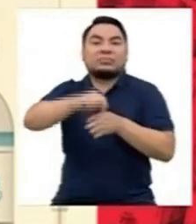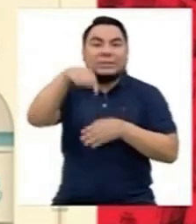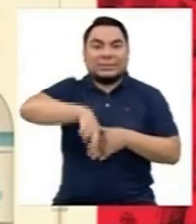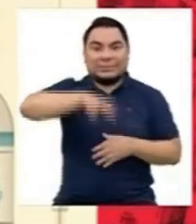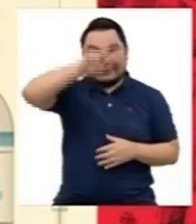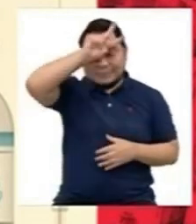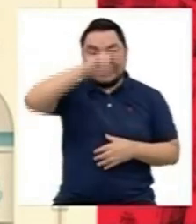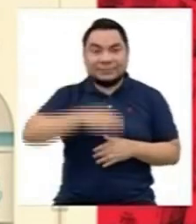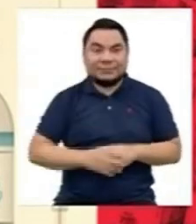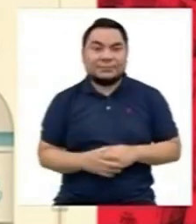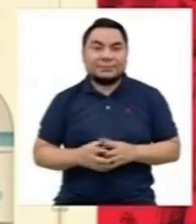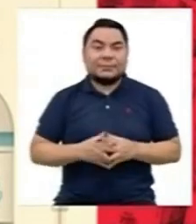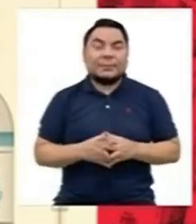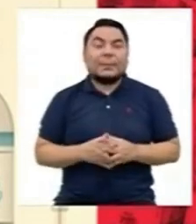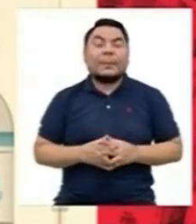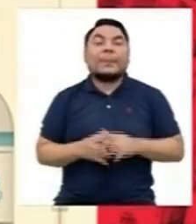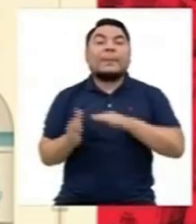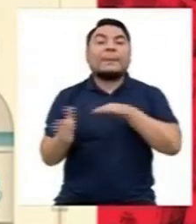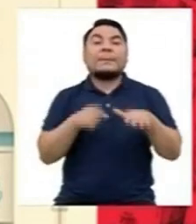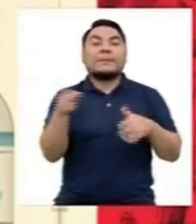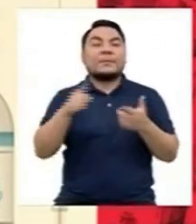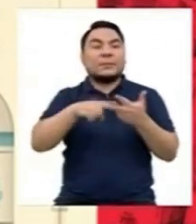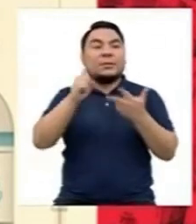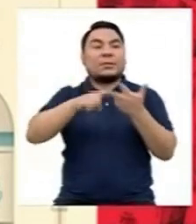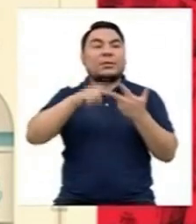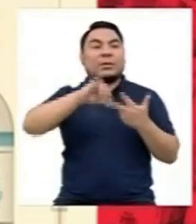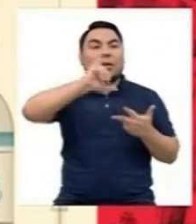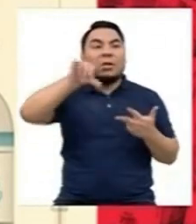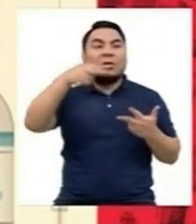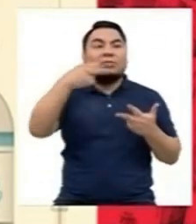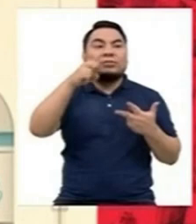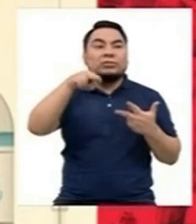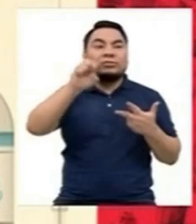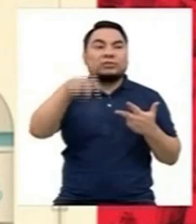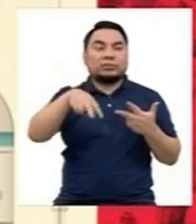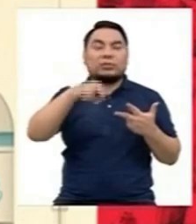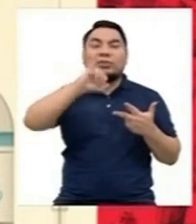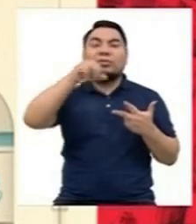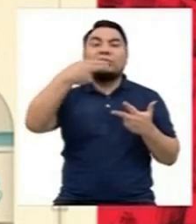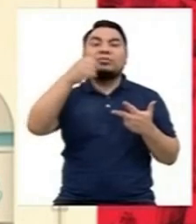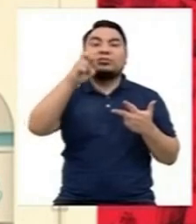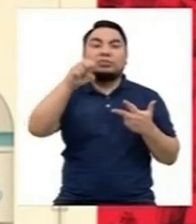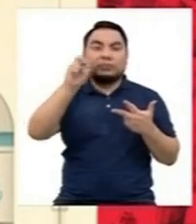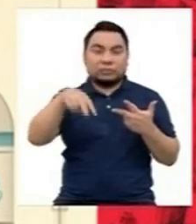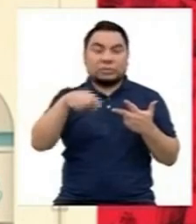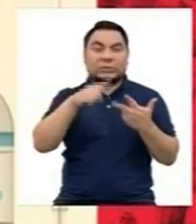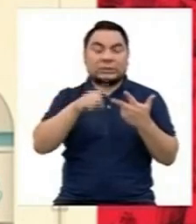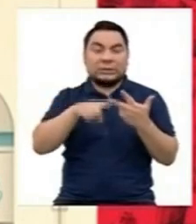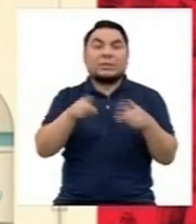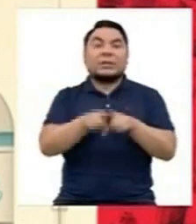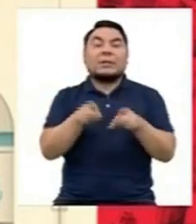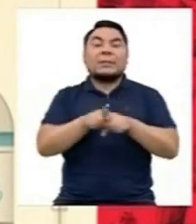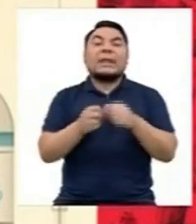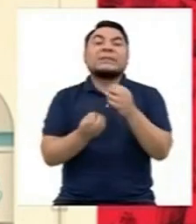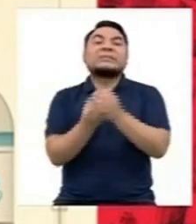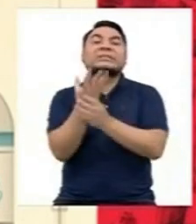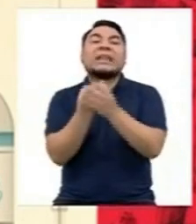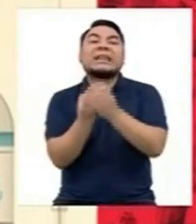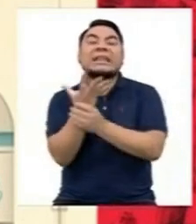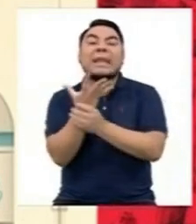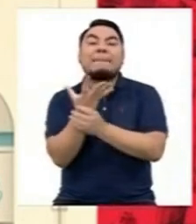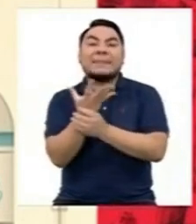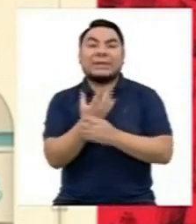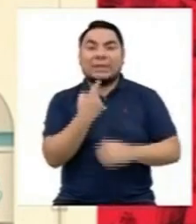son los que van a desplegar, pero ya no en la fase final de año, sino el primer Q o el segundo Q del próximo